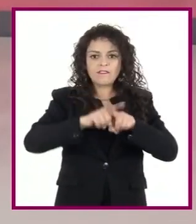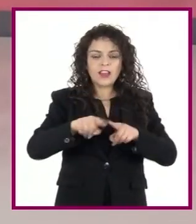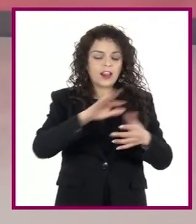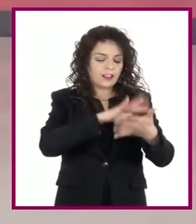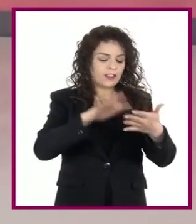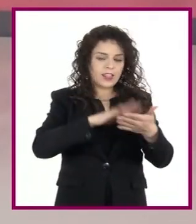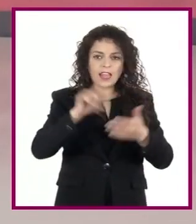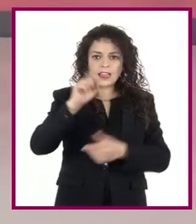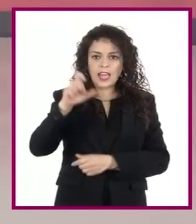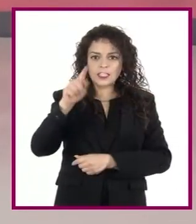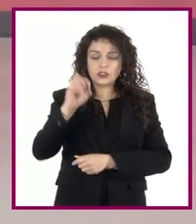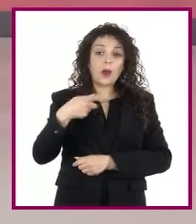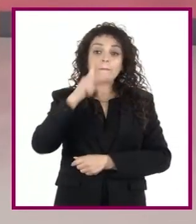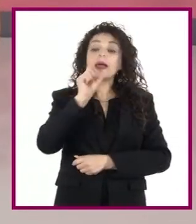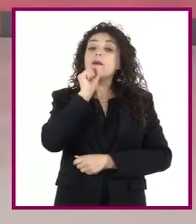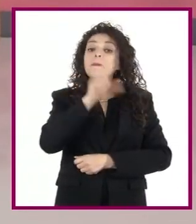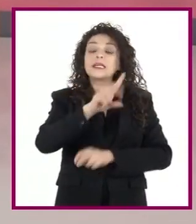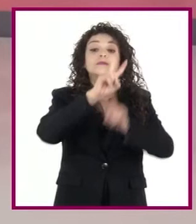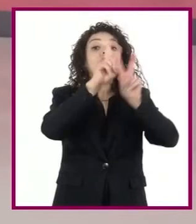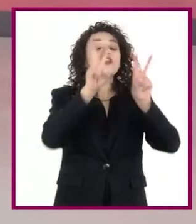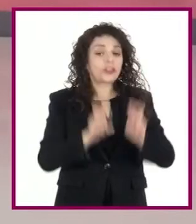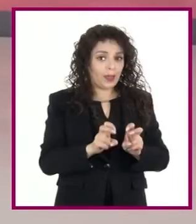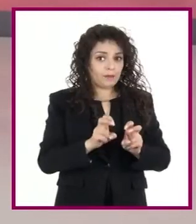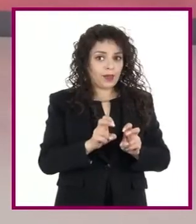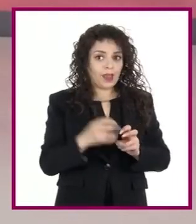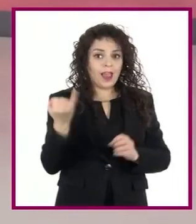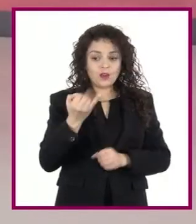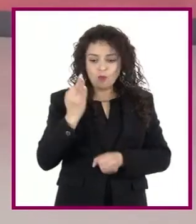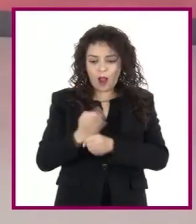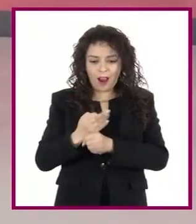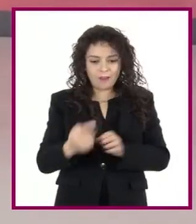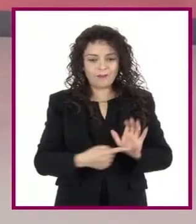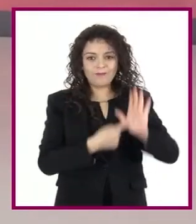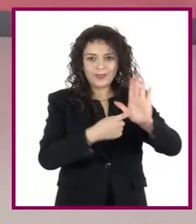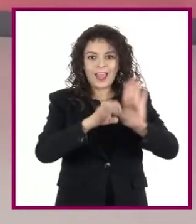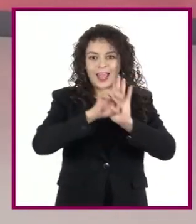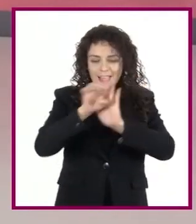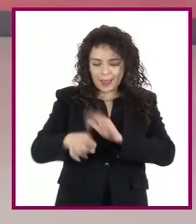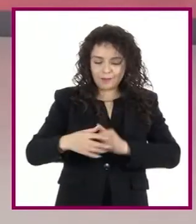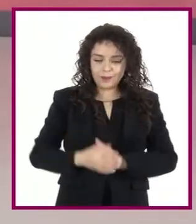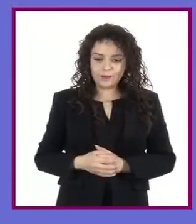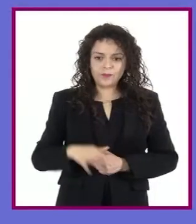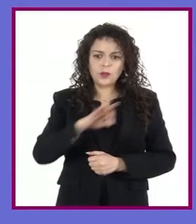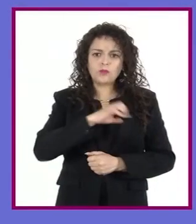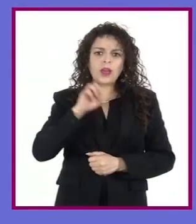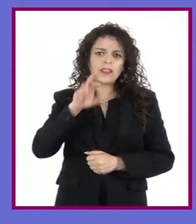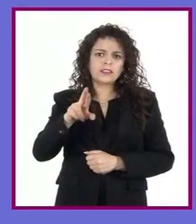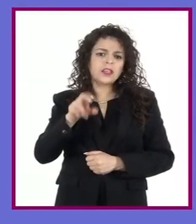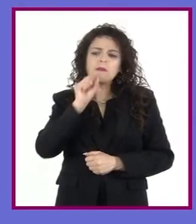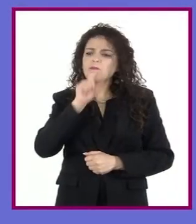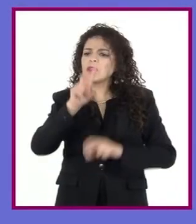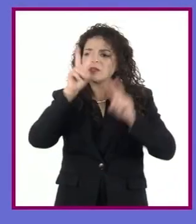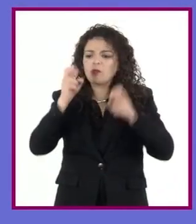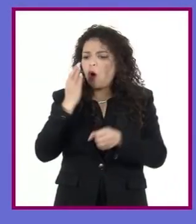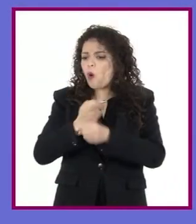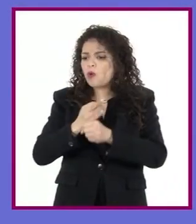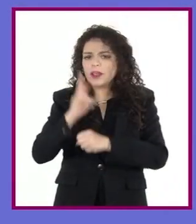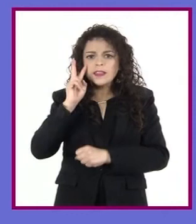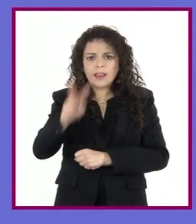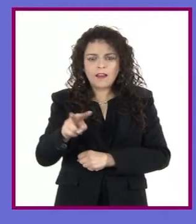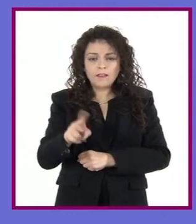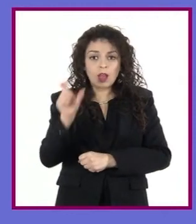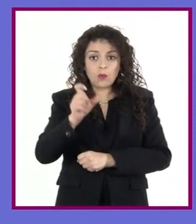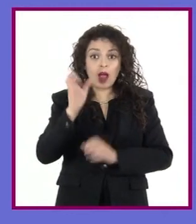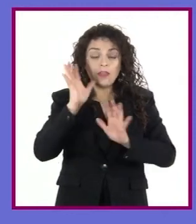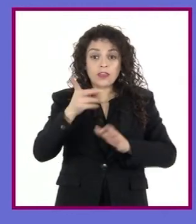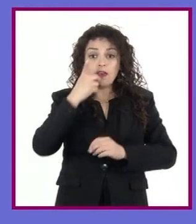pero con el mismo tema, como ya hemos mostrado, y pueden ser lo que vimos en la sesión. Una vez que ya hemos